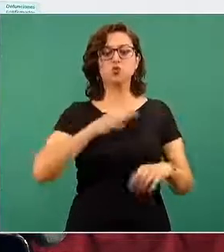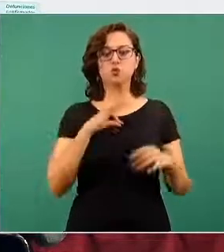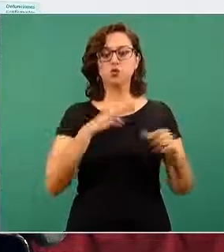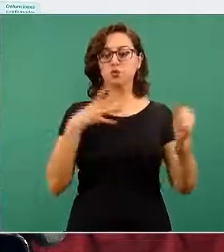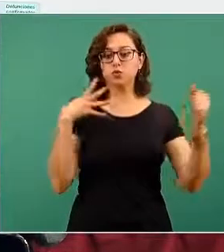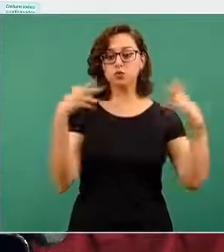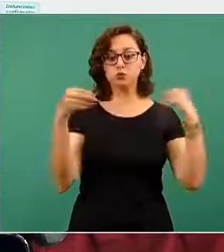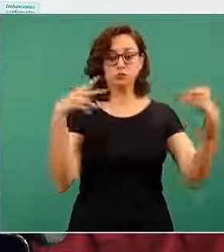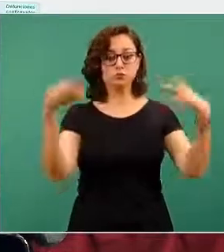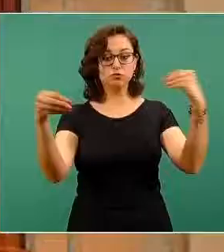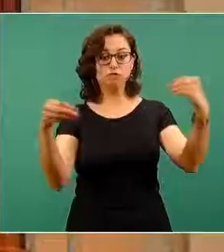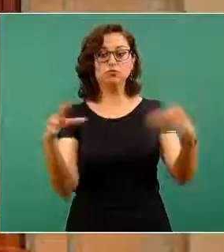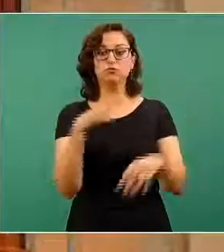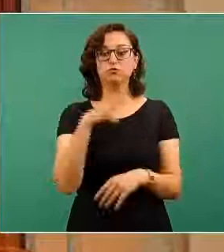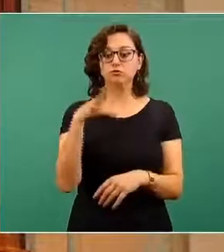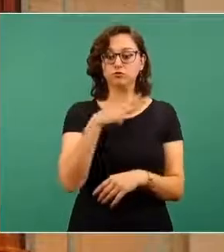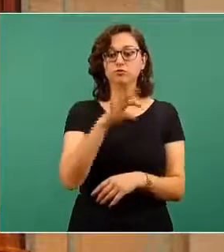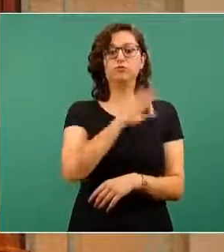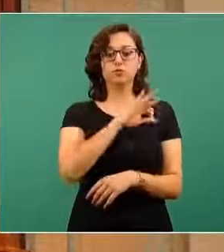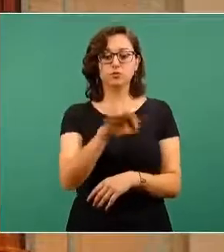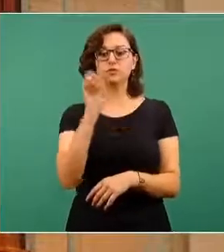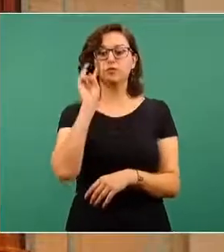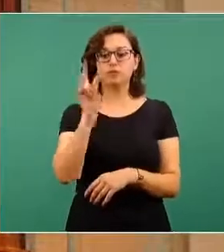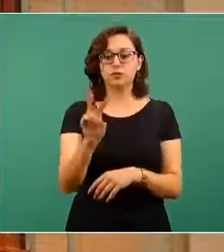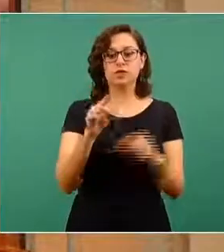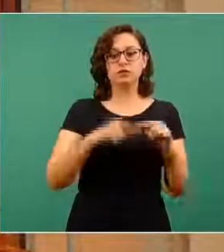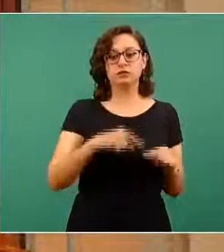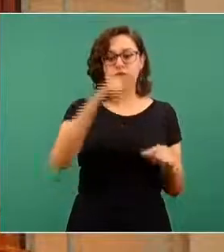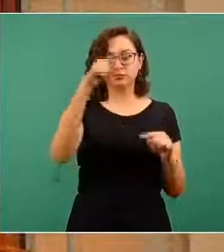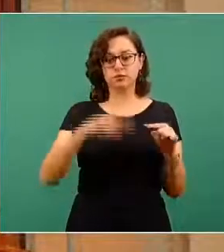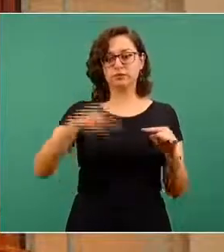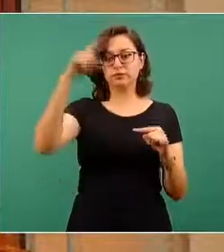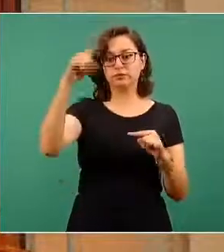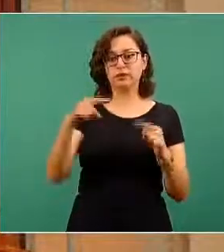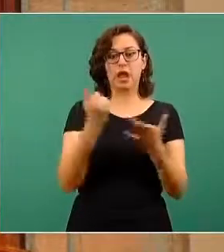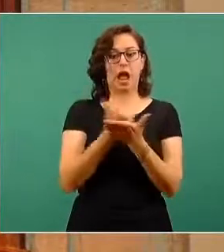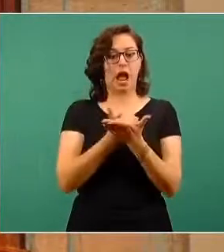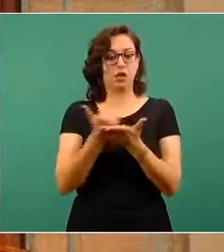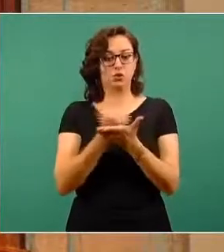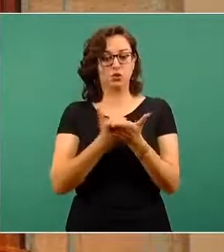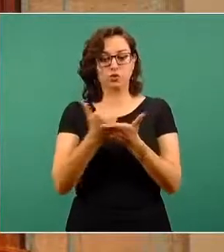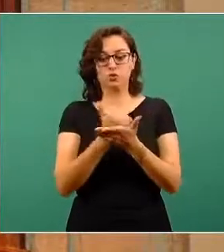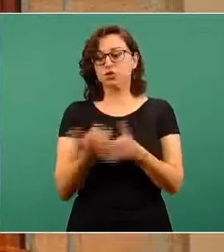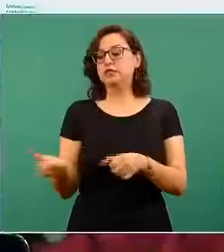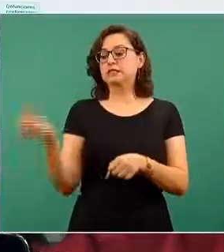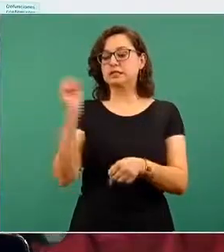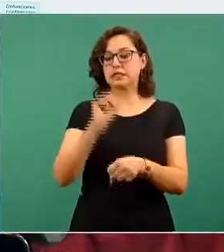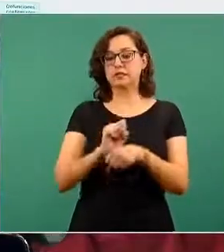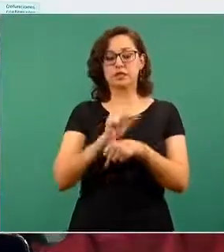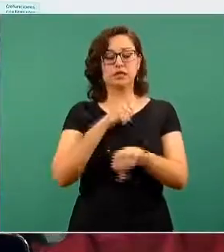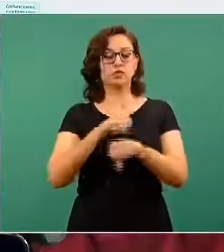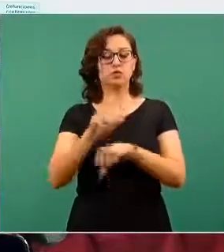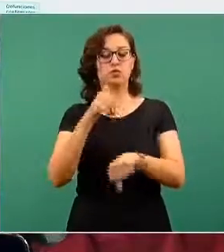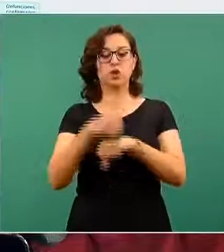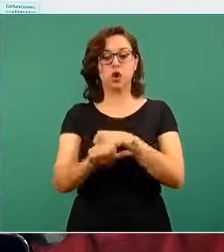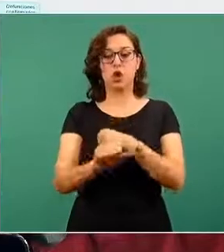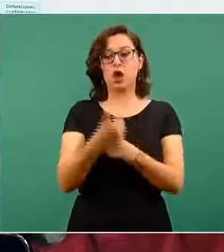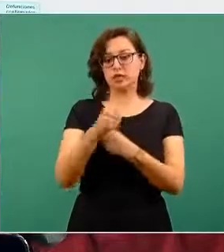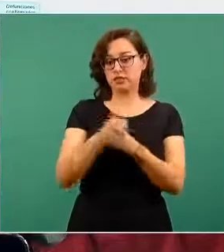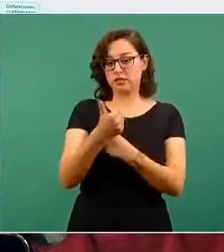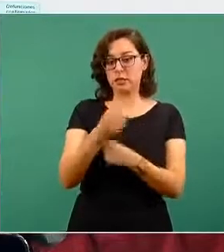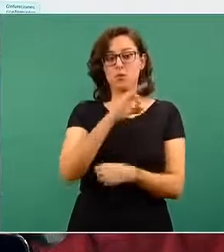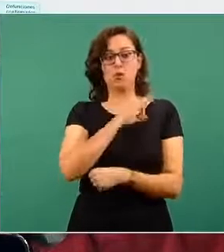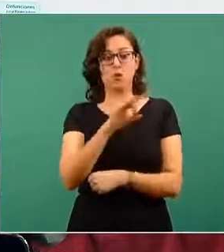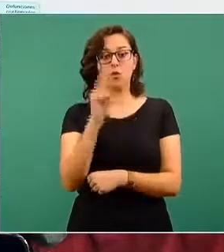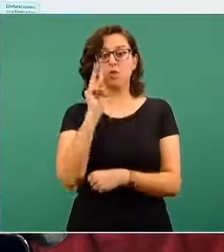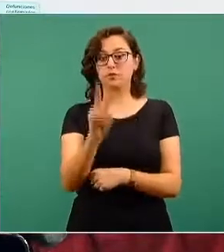el que estamos representando en la curva de color azul. Ya entonces al abrir la semana número 11 podemos decir que